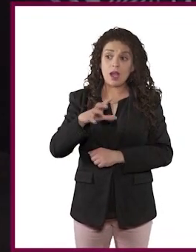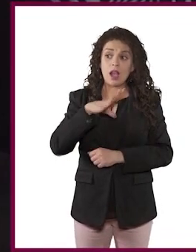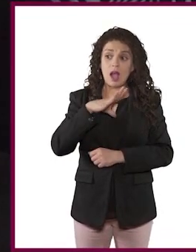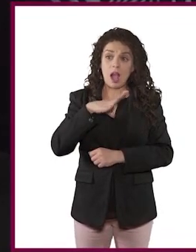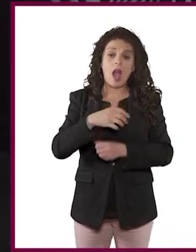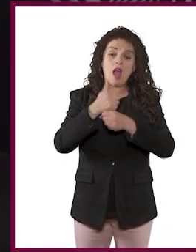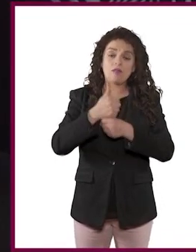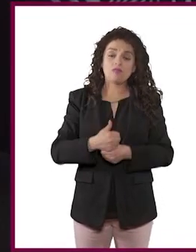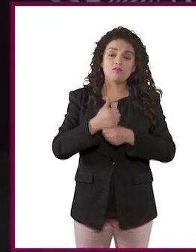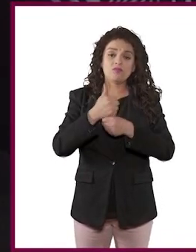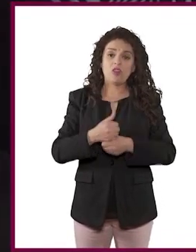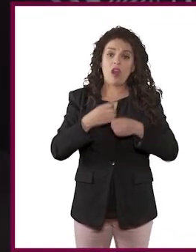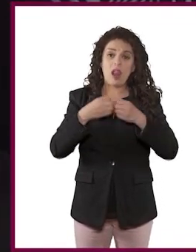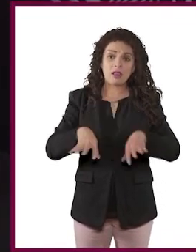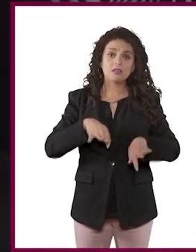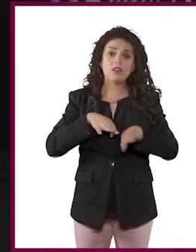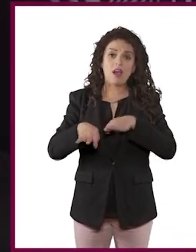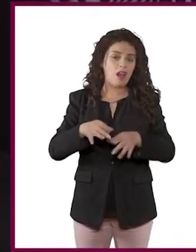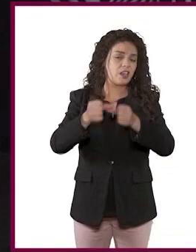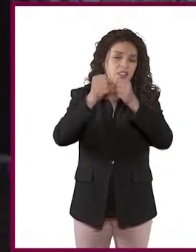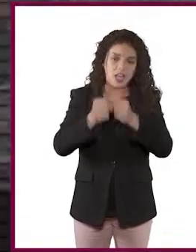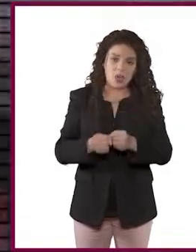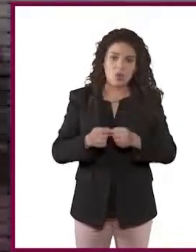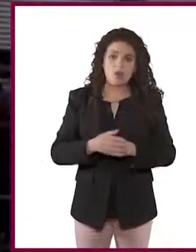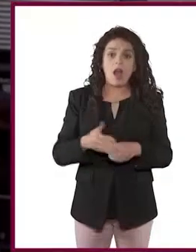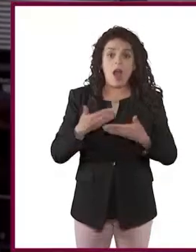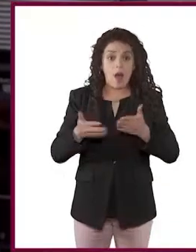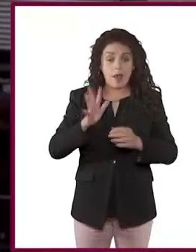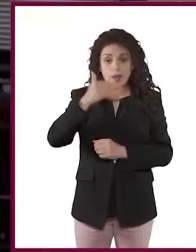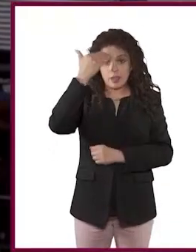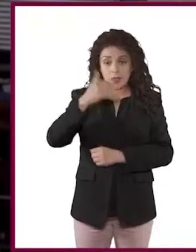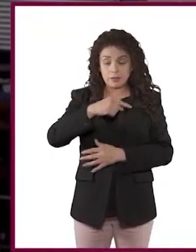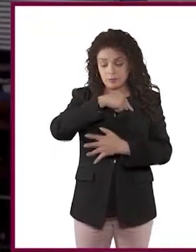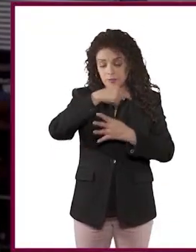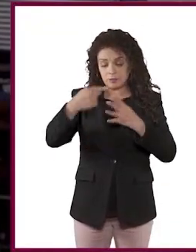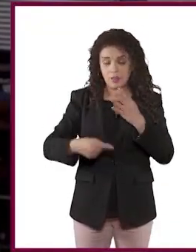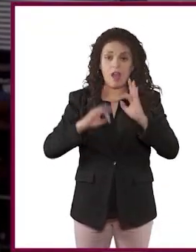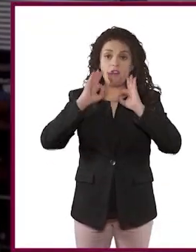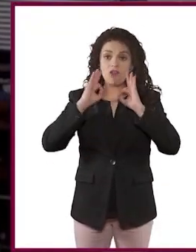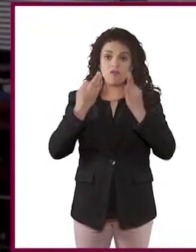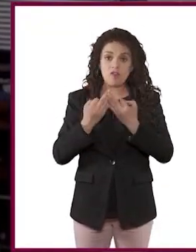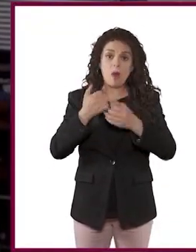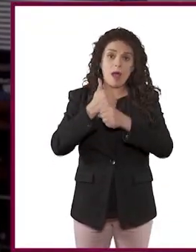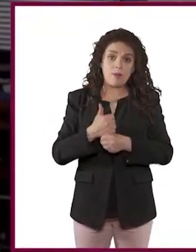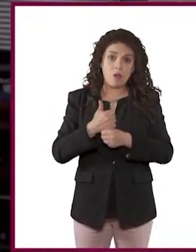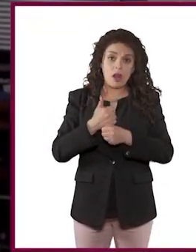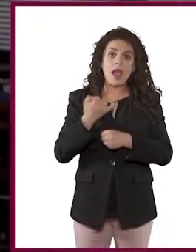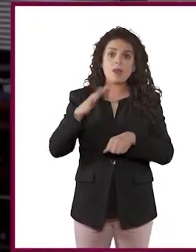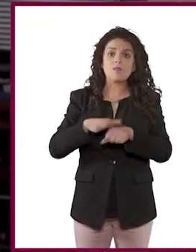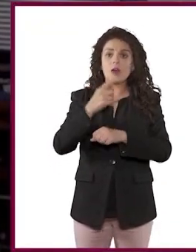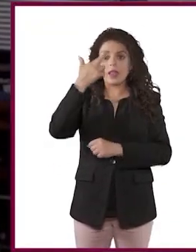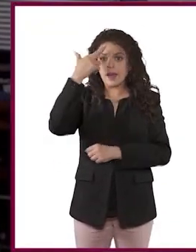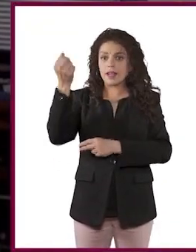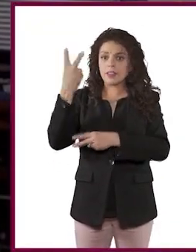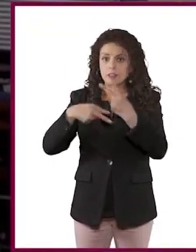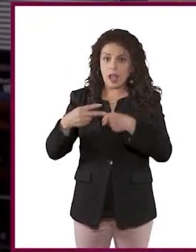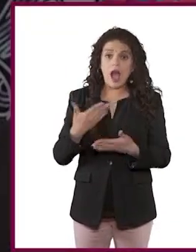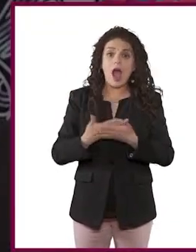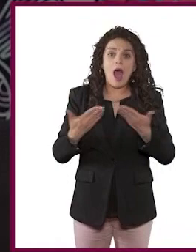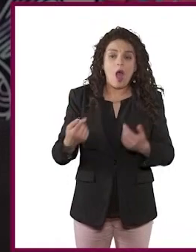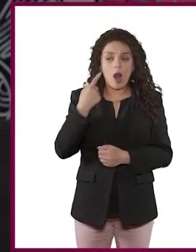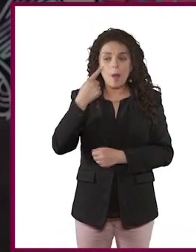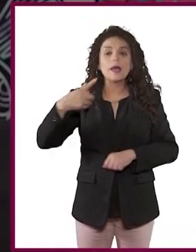que favorecen la aparición de violencia laboral. Ahora ya sabemos cuáles son las formas de violencia laboral y sus